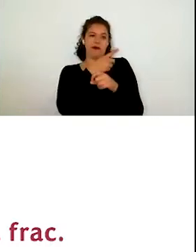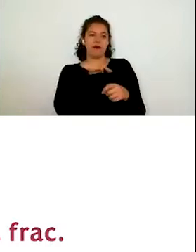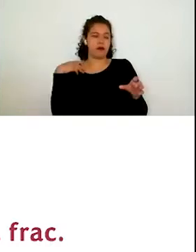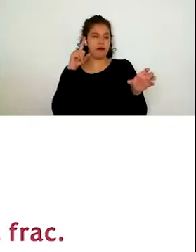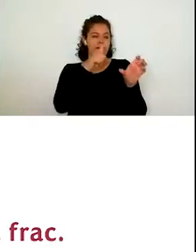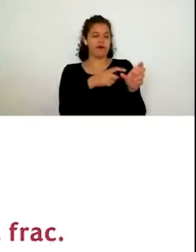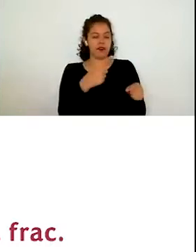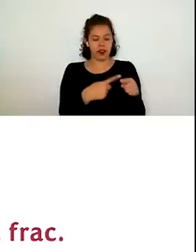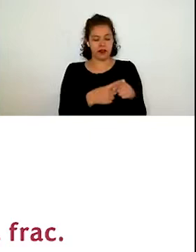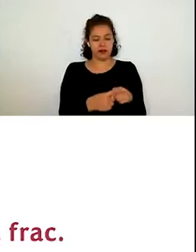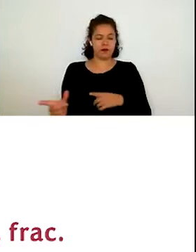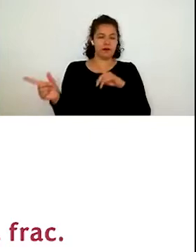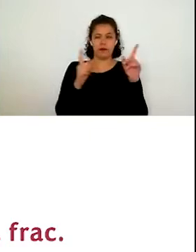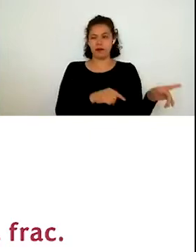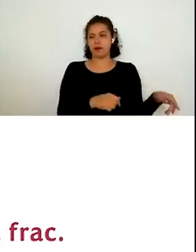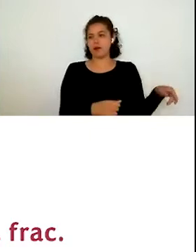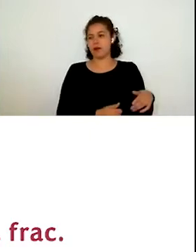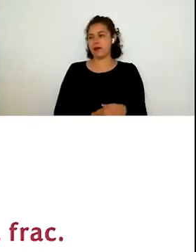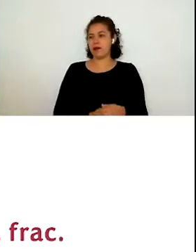La siguiente, por favor.